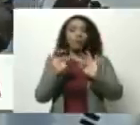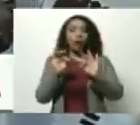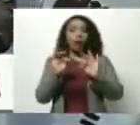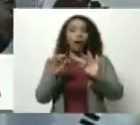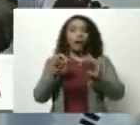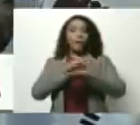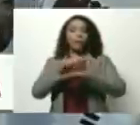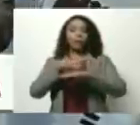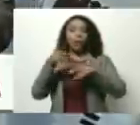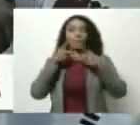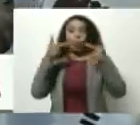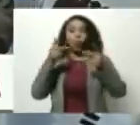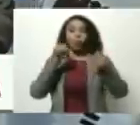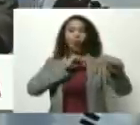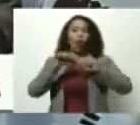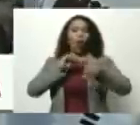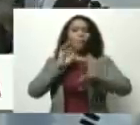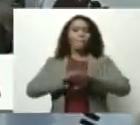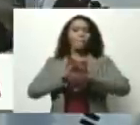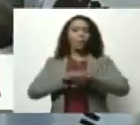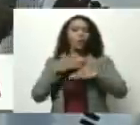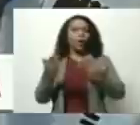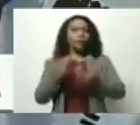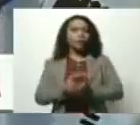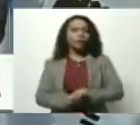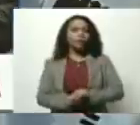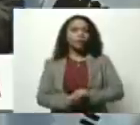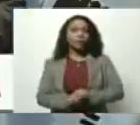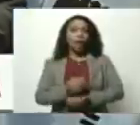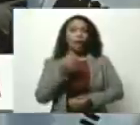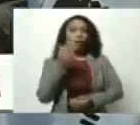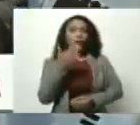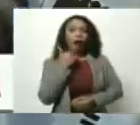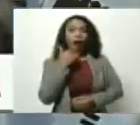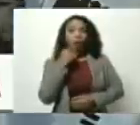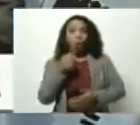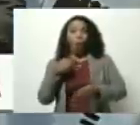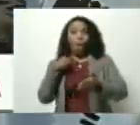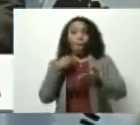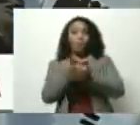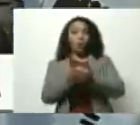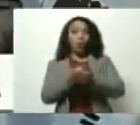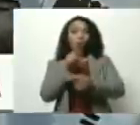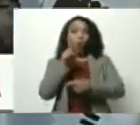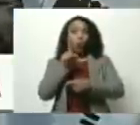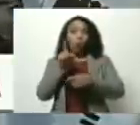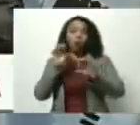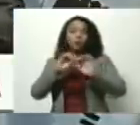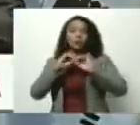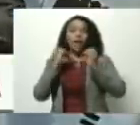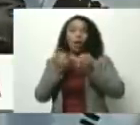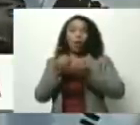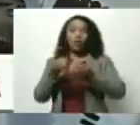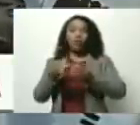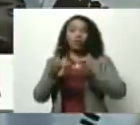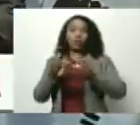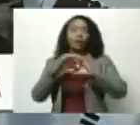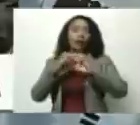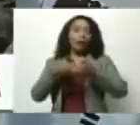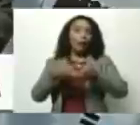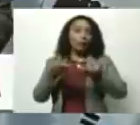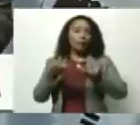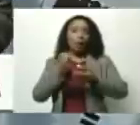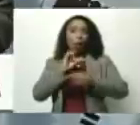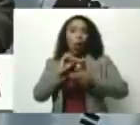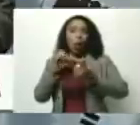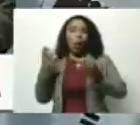actúa. ¿Por qué? Porque si usted lesiona en un salón de clase o fuera de un salón de clase a